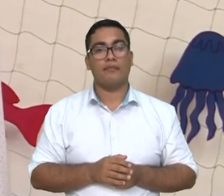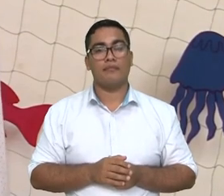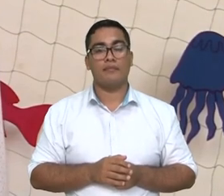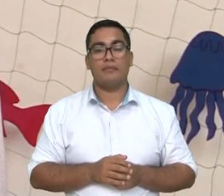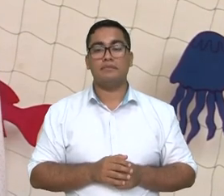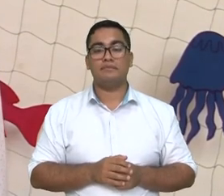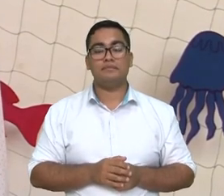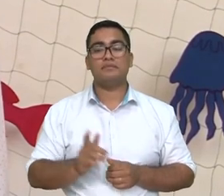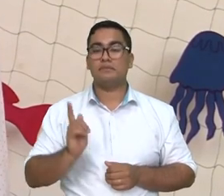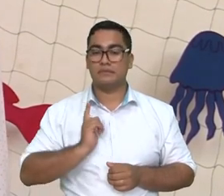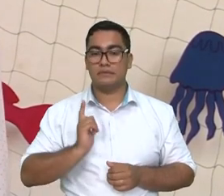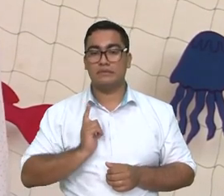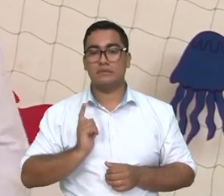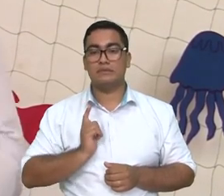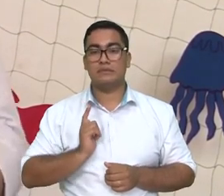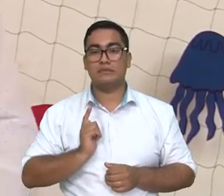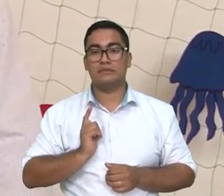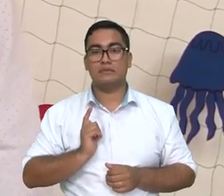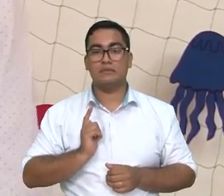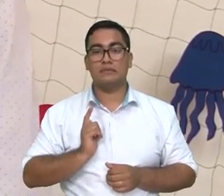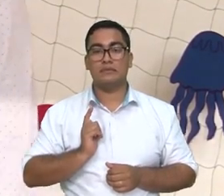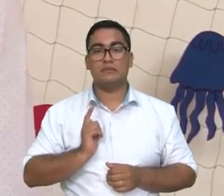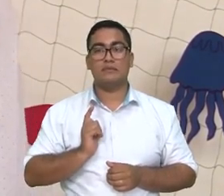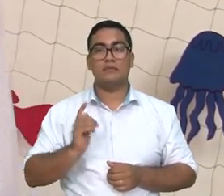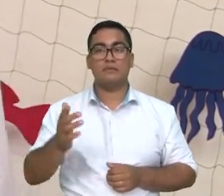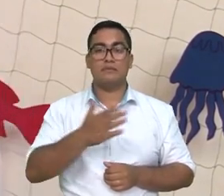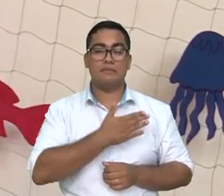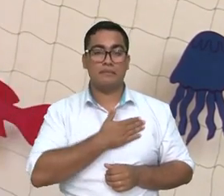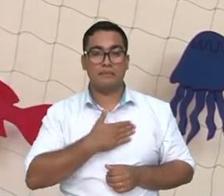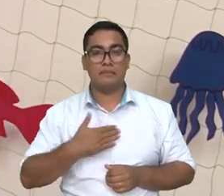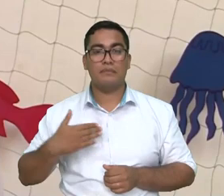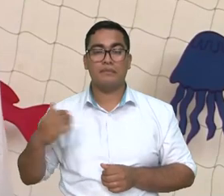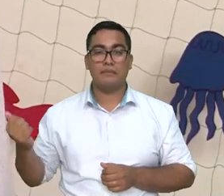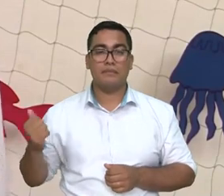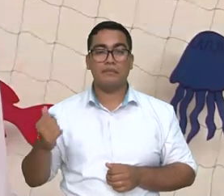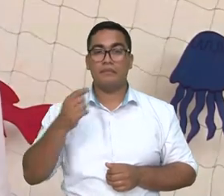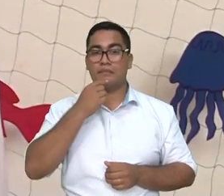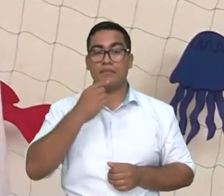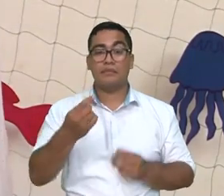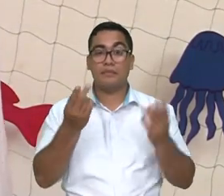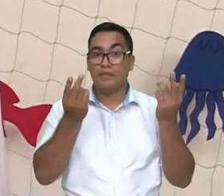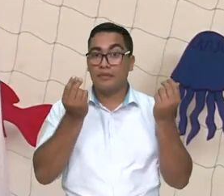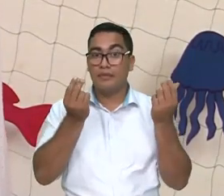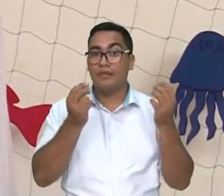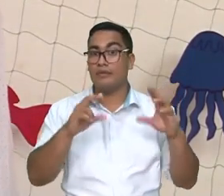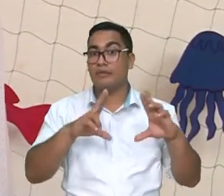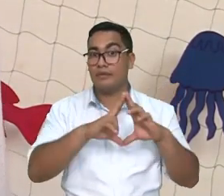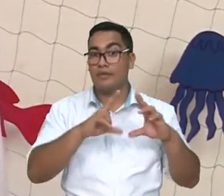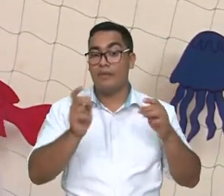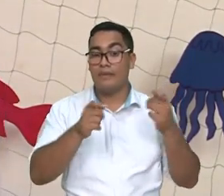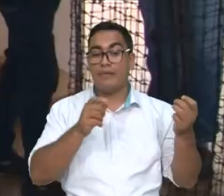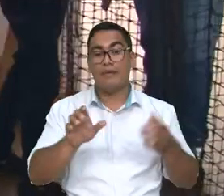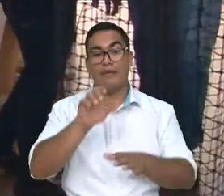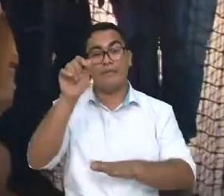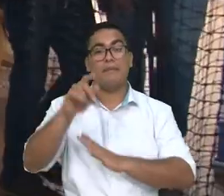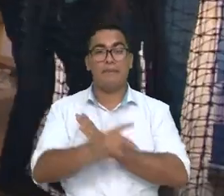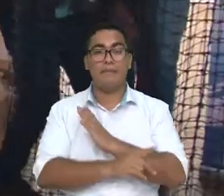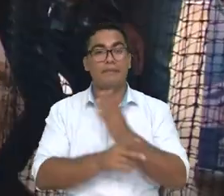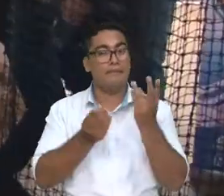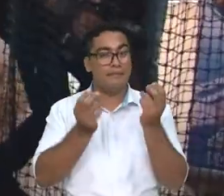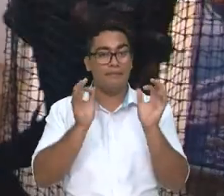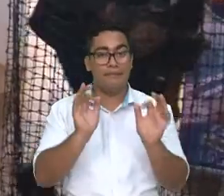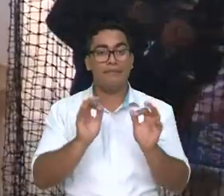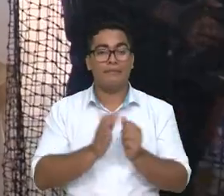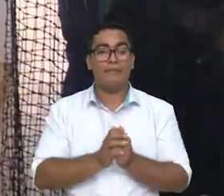tenido, han ganado, mejor dicho, divisas para Nicaragua.